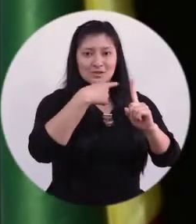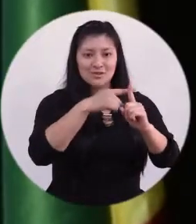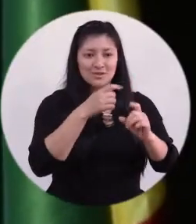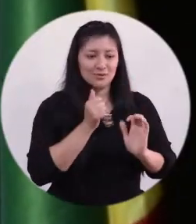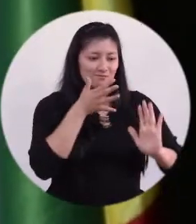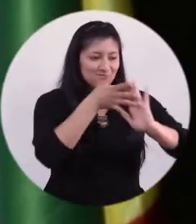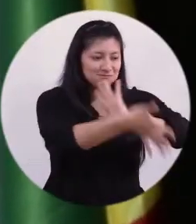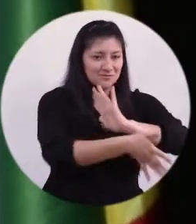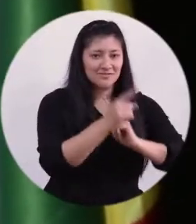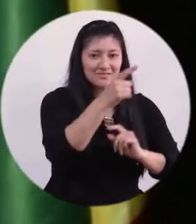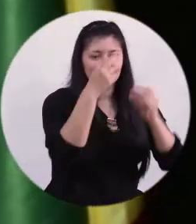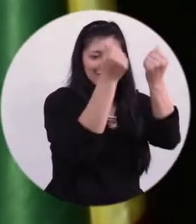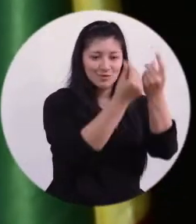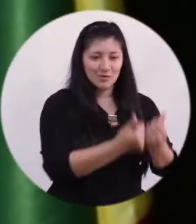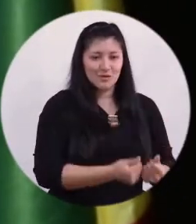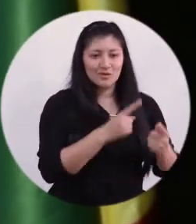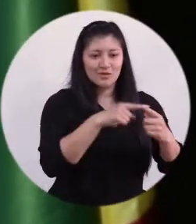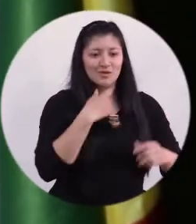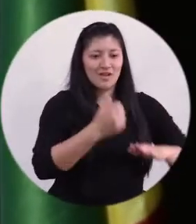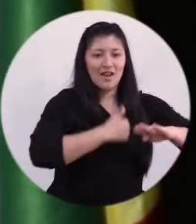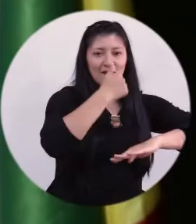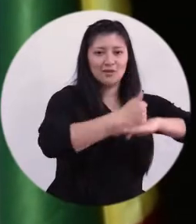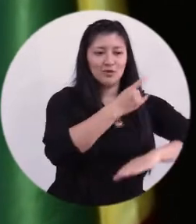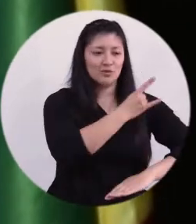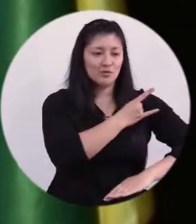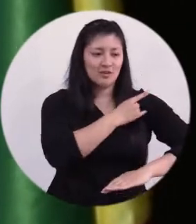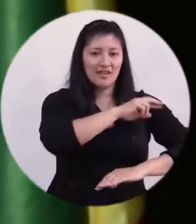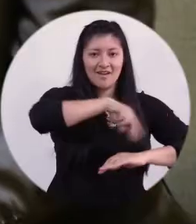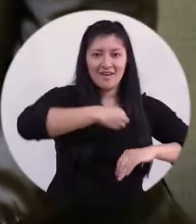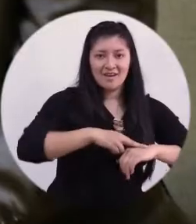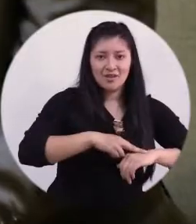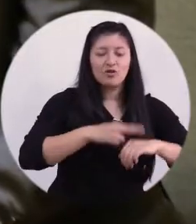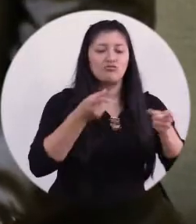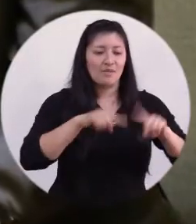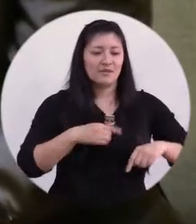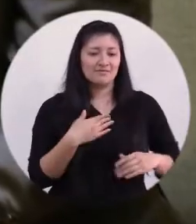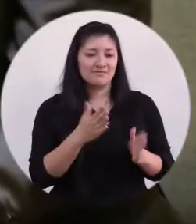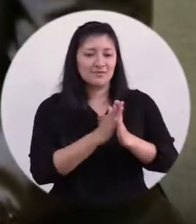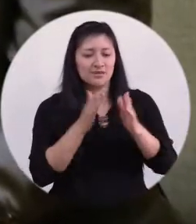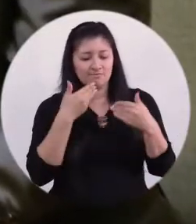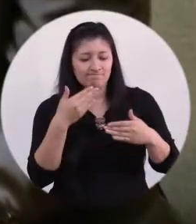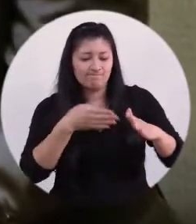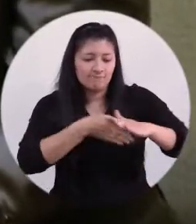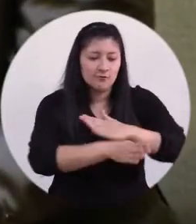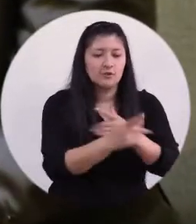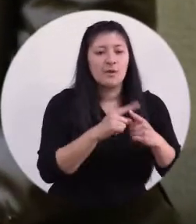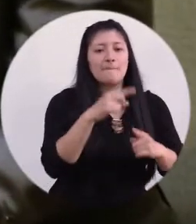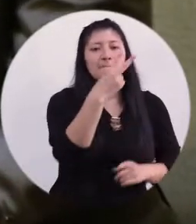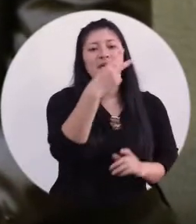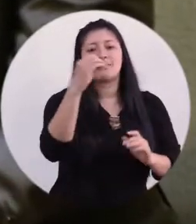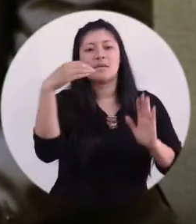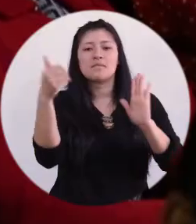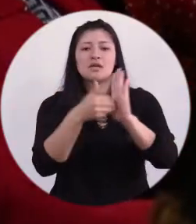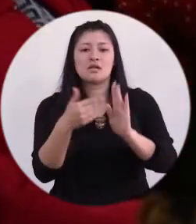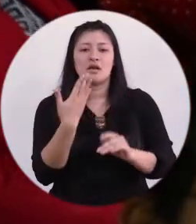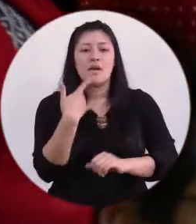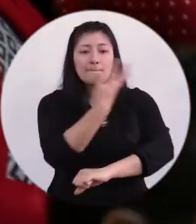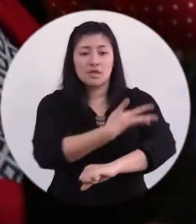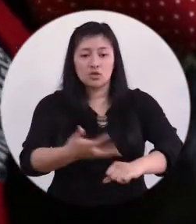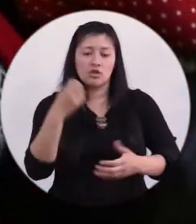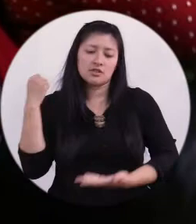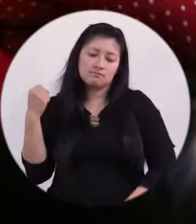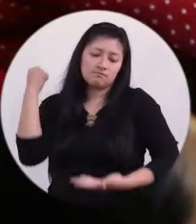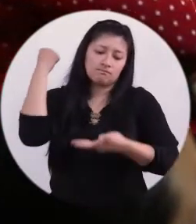el positivo anuncio realizado durante la rendición pública de cuentas por parte del rector del alma máter también permitió conocer